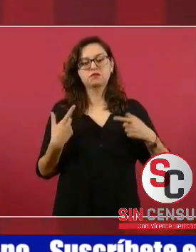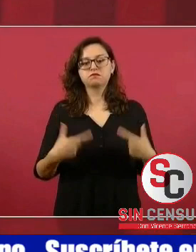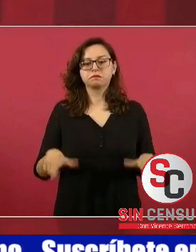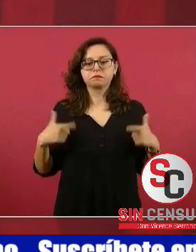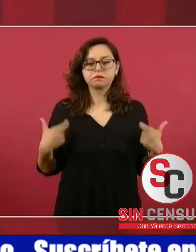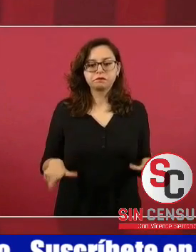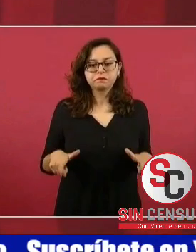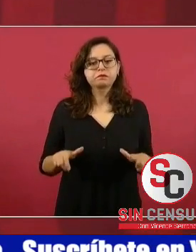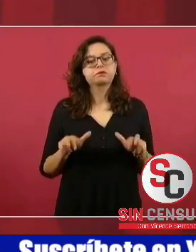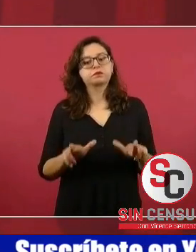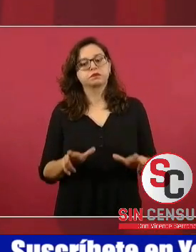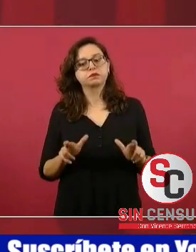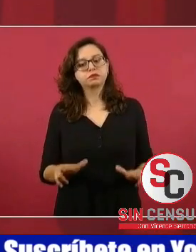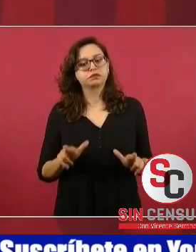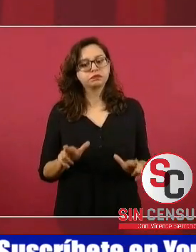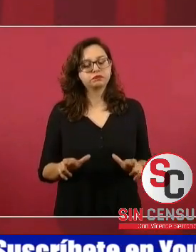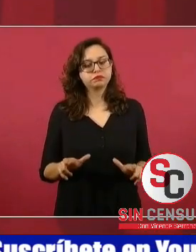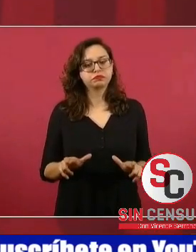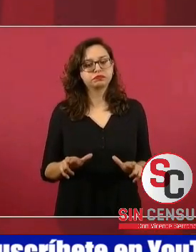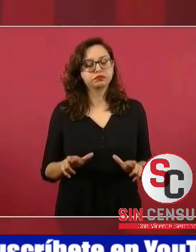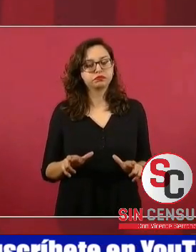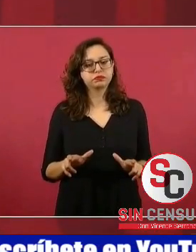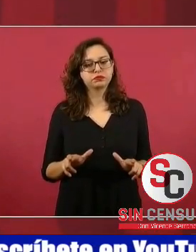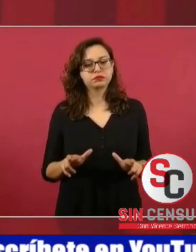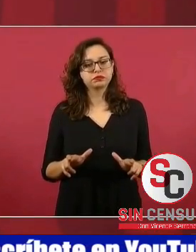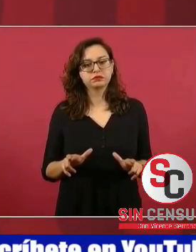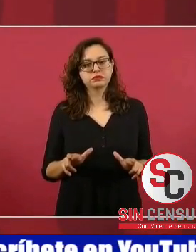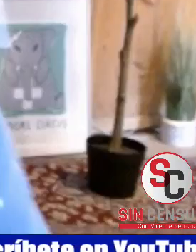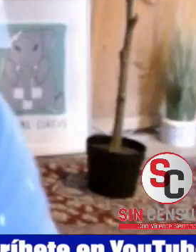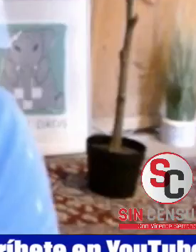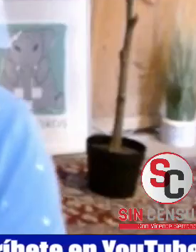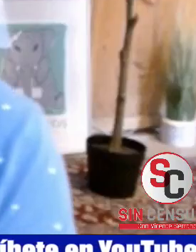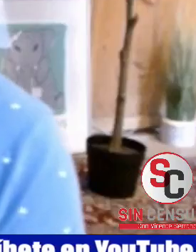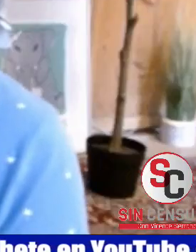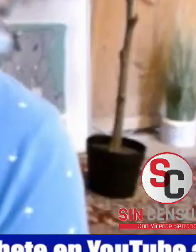todos los medios de comunicación. Y le pido a don David que por favor